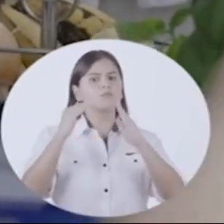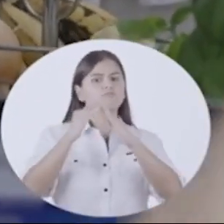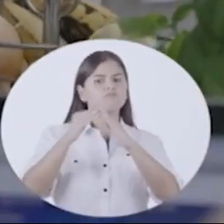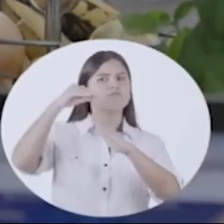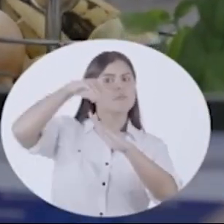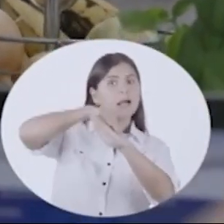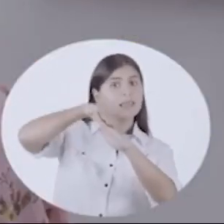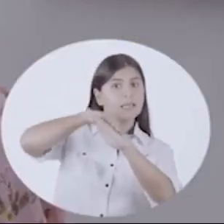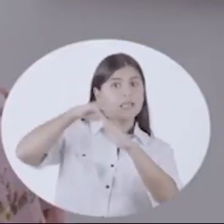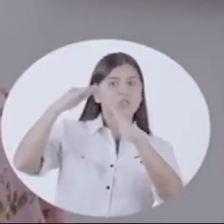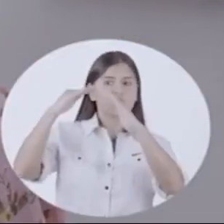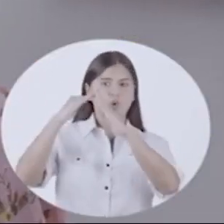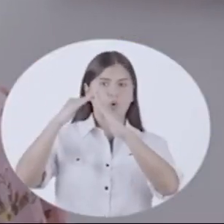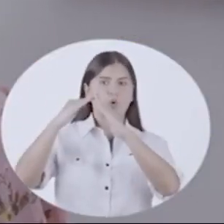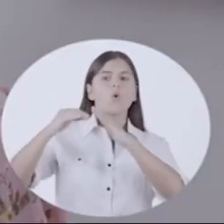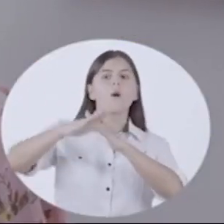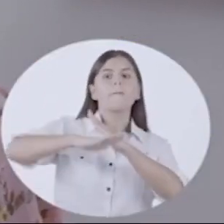ambiente.